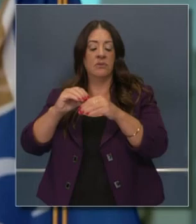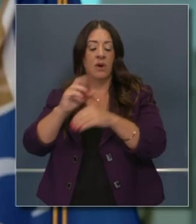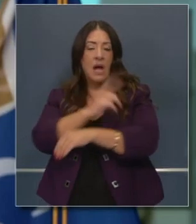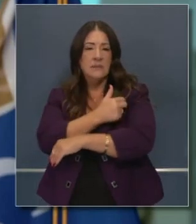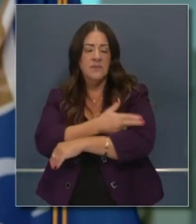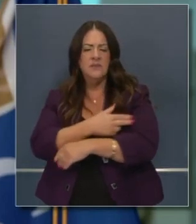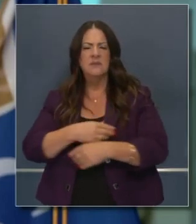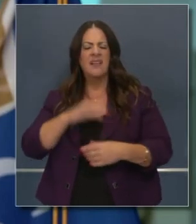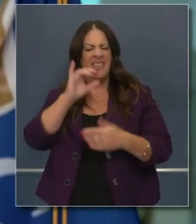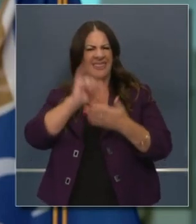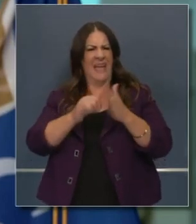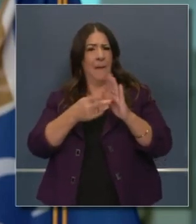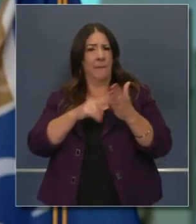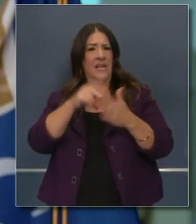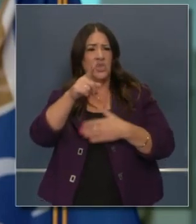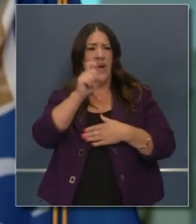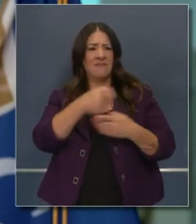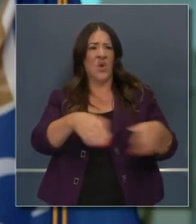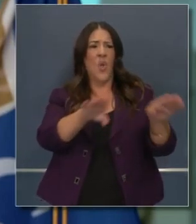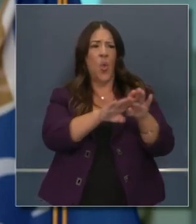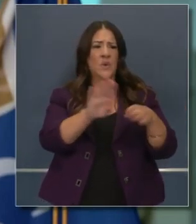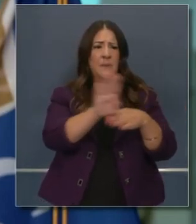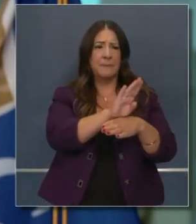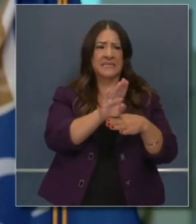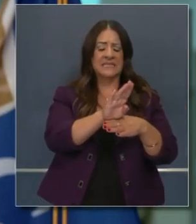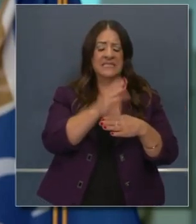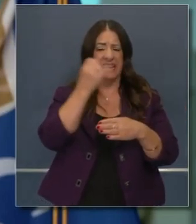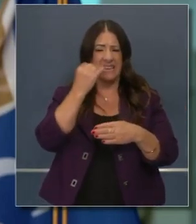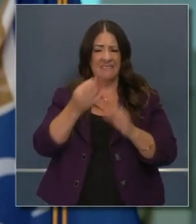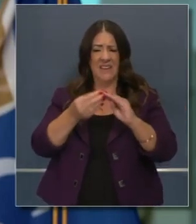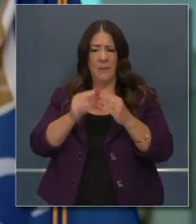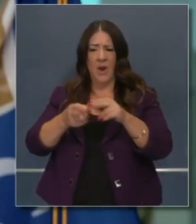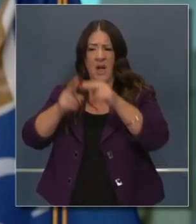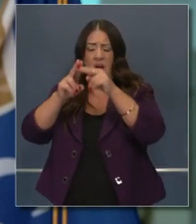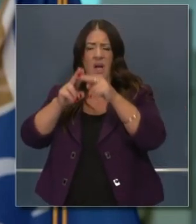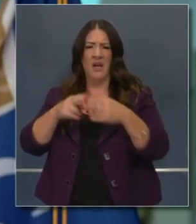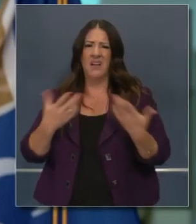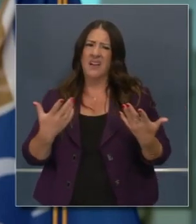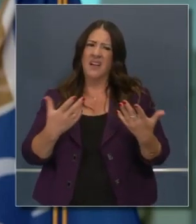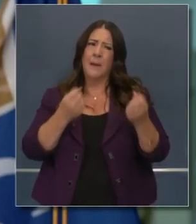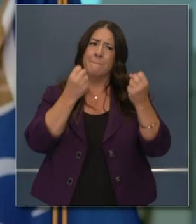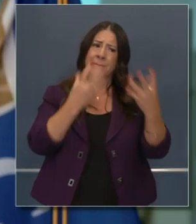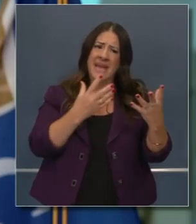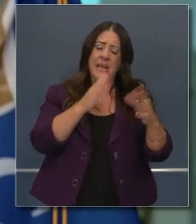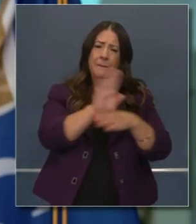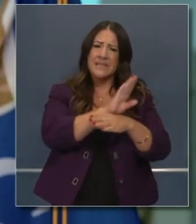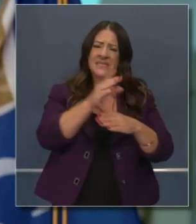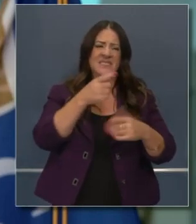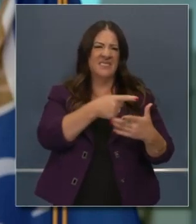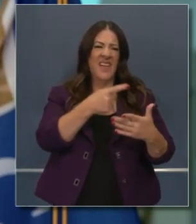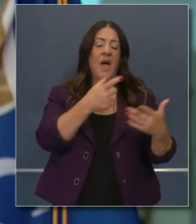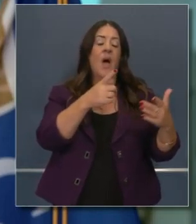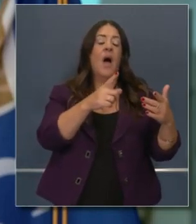de hospitalizaciones. Eso significa que se pueden limitar los servicios. ¿Y qué dice usted en cuanto a